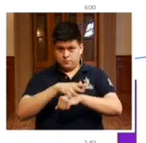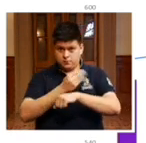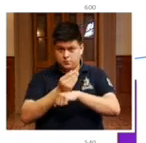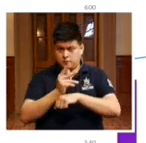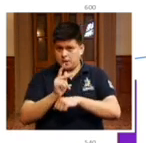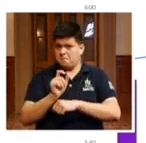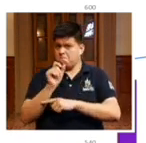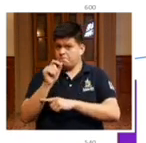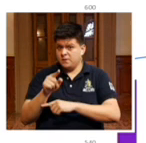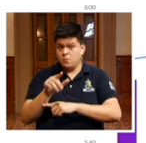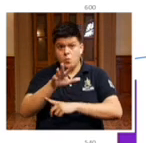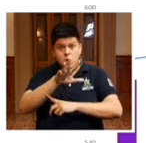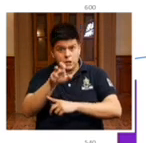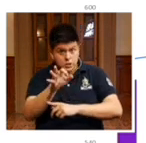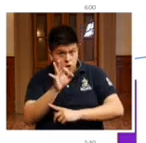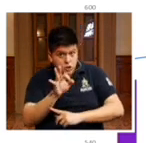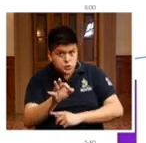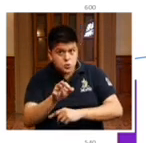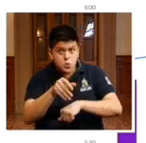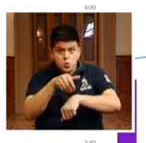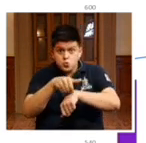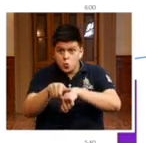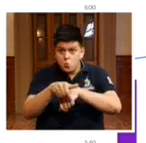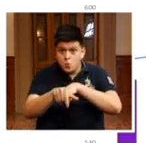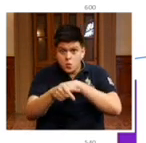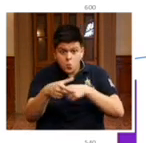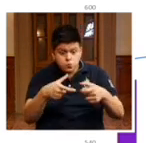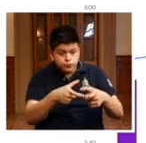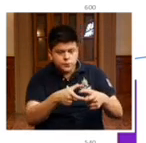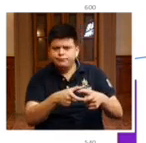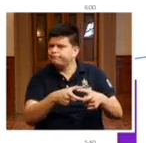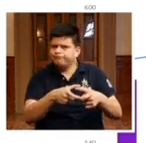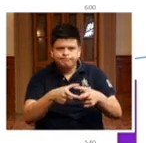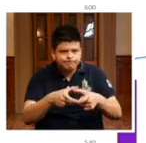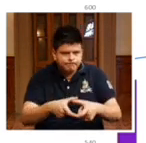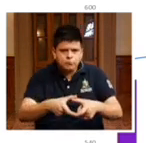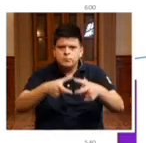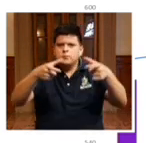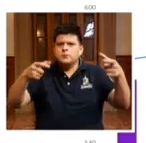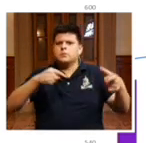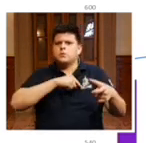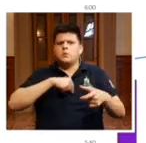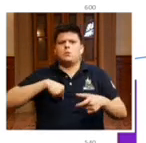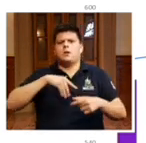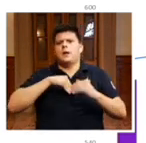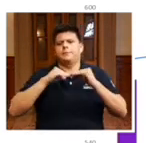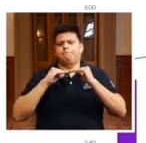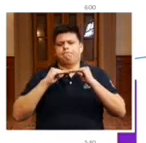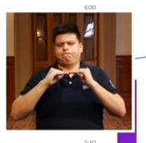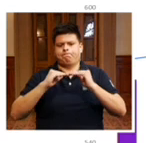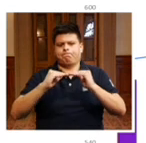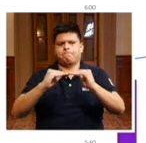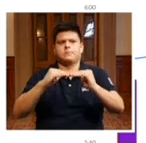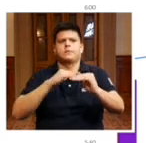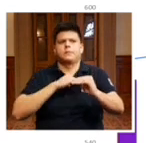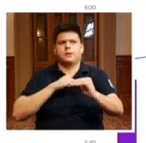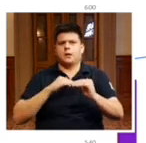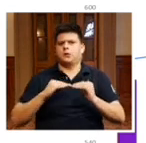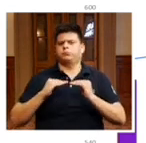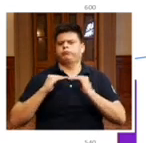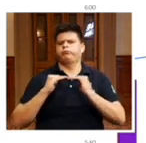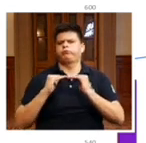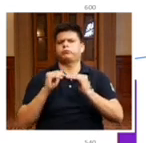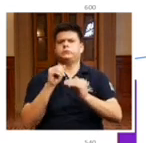bueno, 500 no es un número pequeño aún. Es decir, la meseta de la que habíamos estado hablando se ha prolongado, pero hay